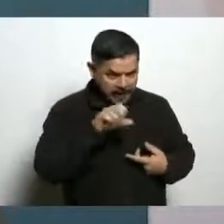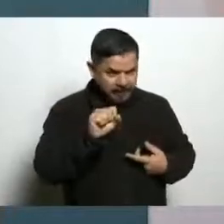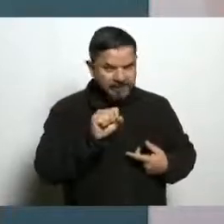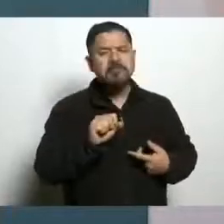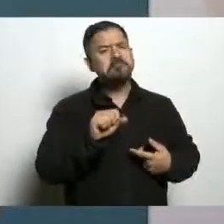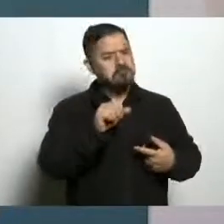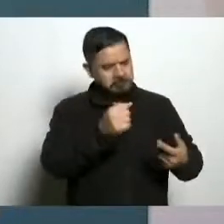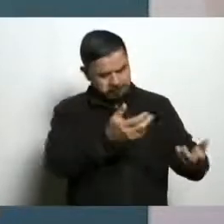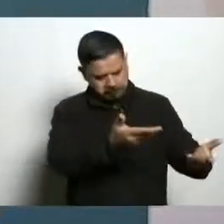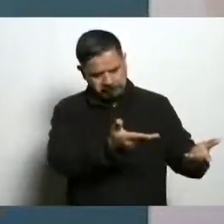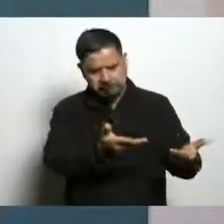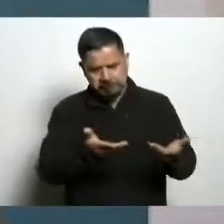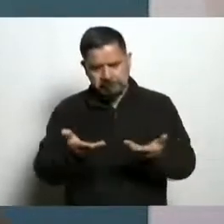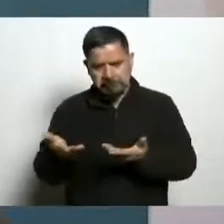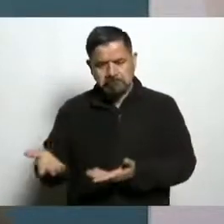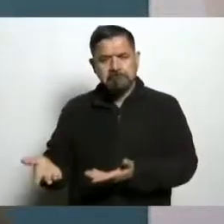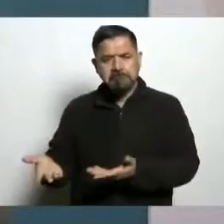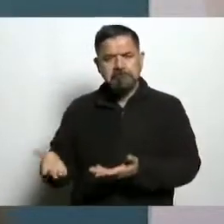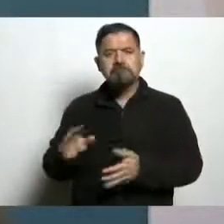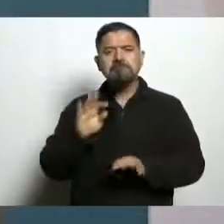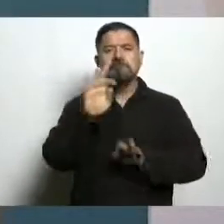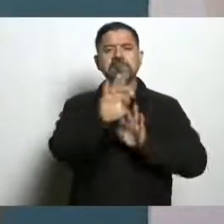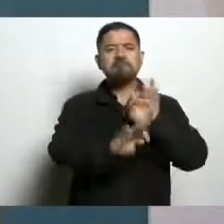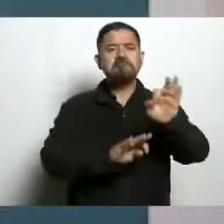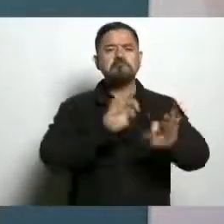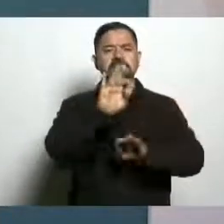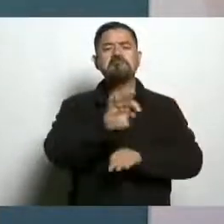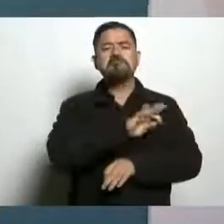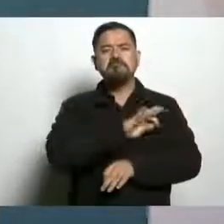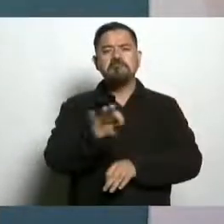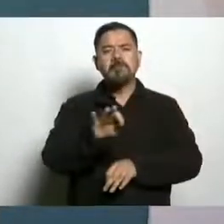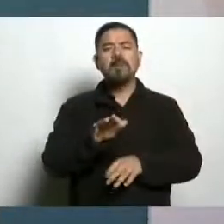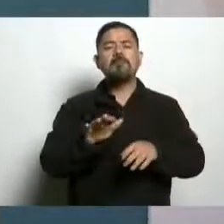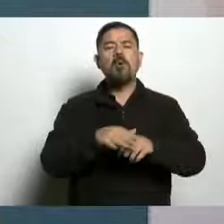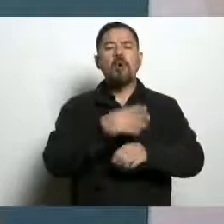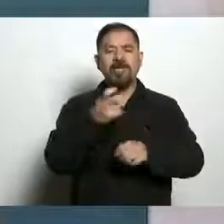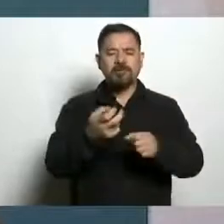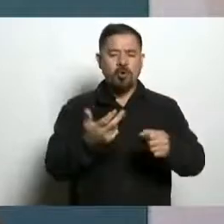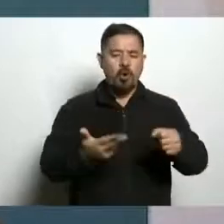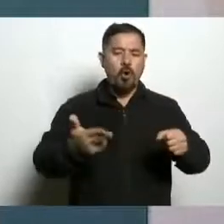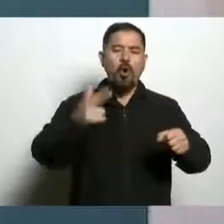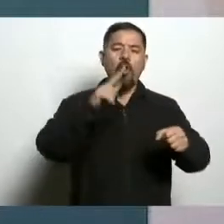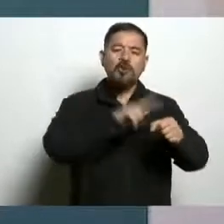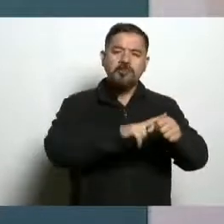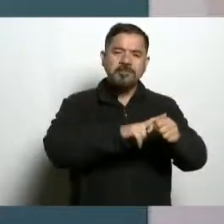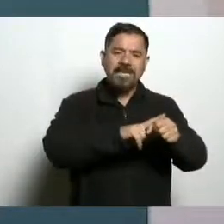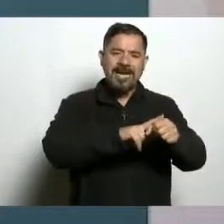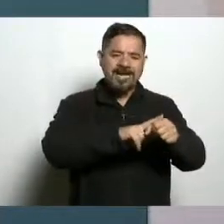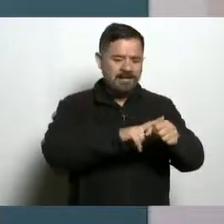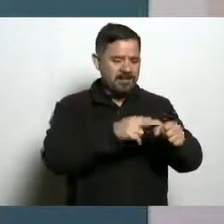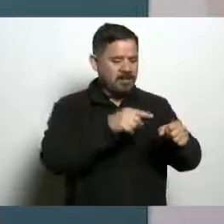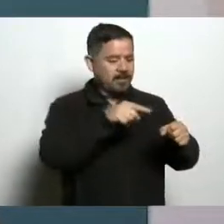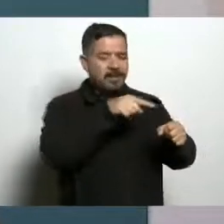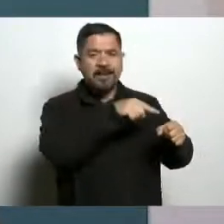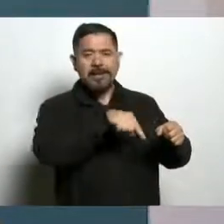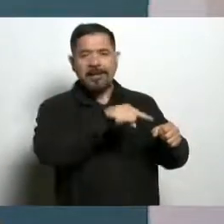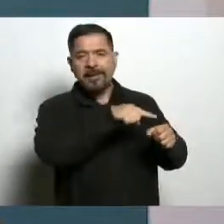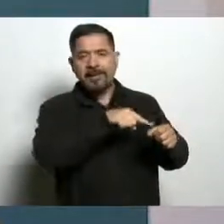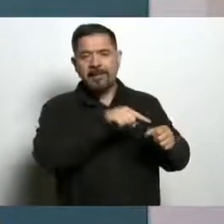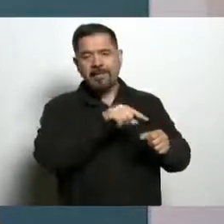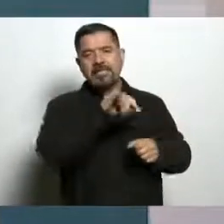Va a funcionar el hospital con el esquema